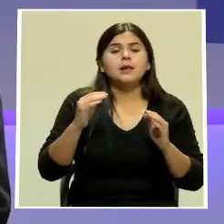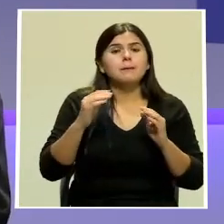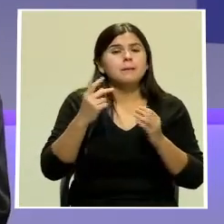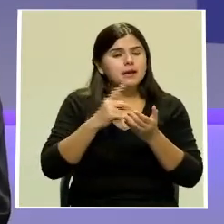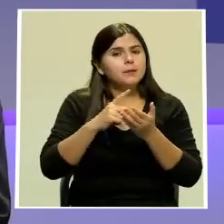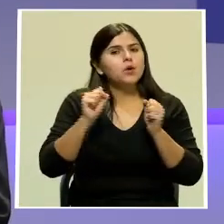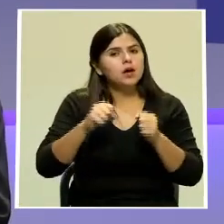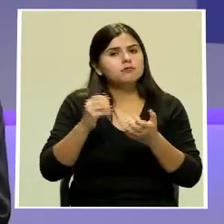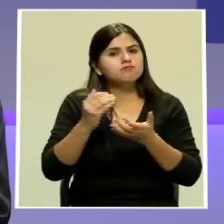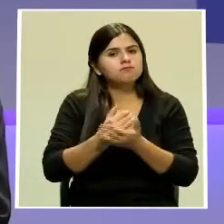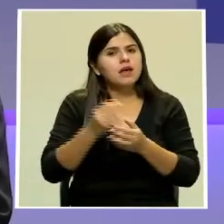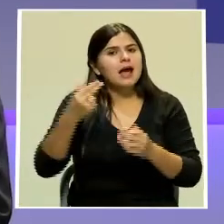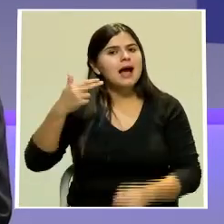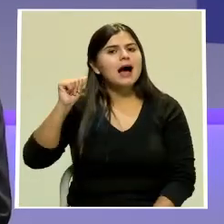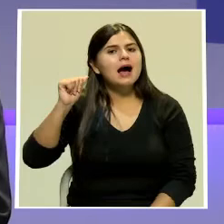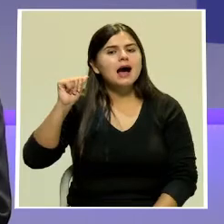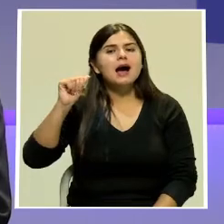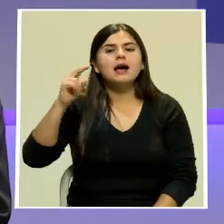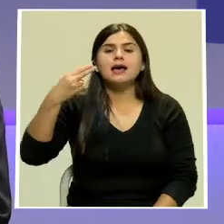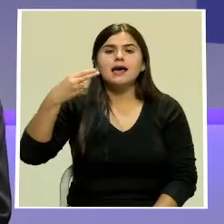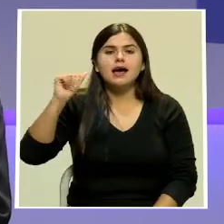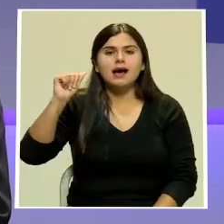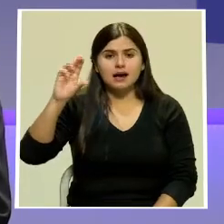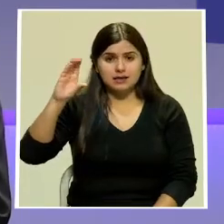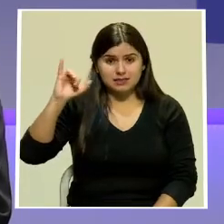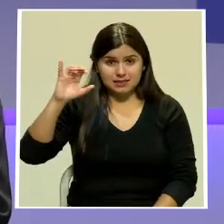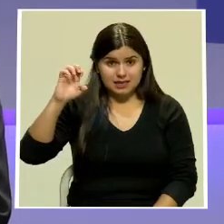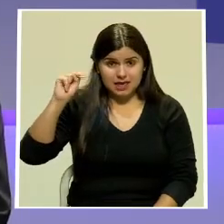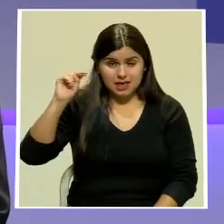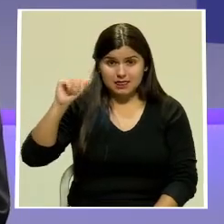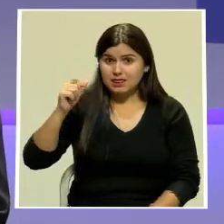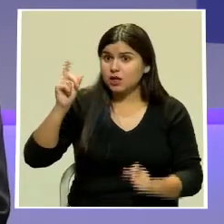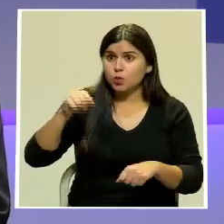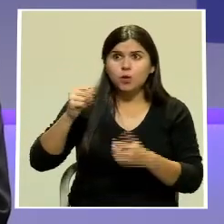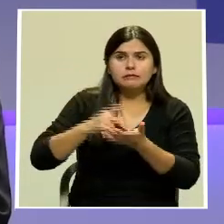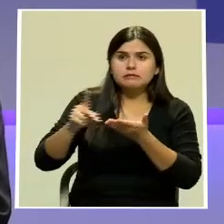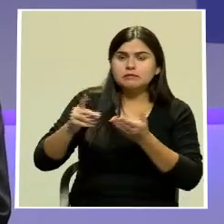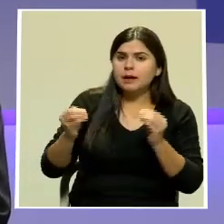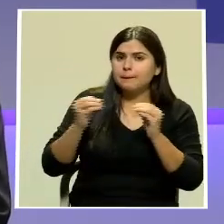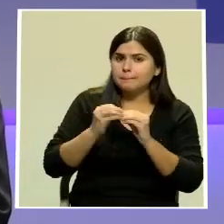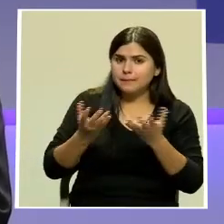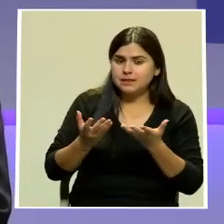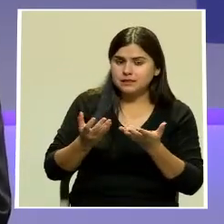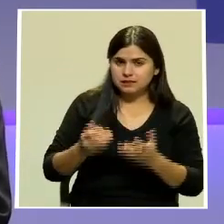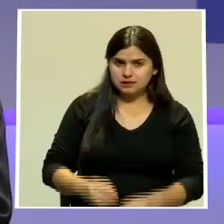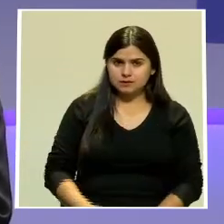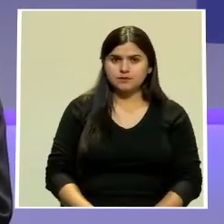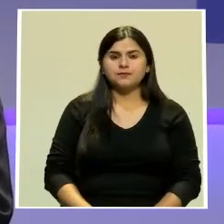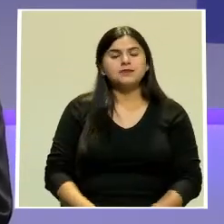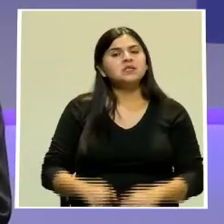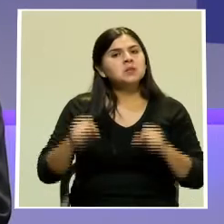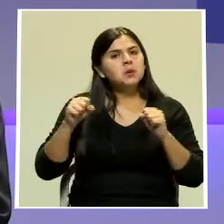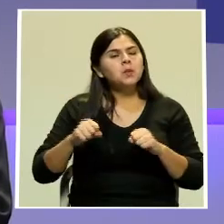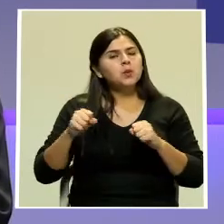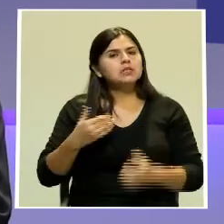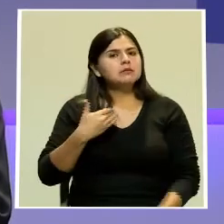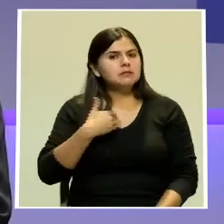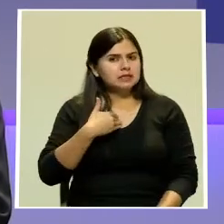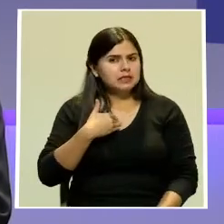y también para que el país pueda disminuir esa odiosa situación que nos está carcomiendo. Posiblemente tengamos